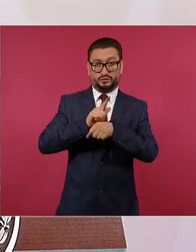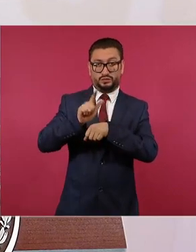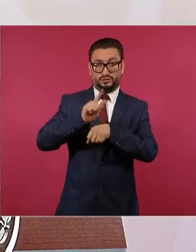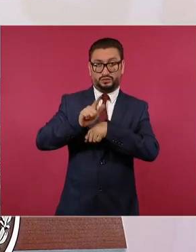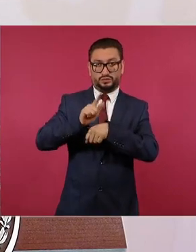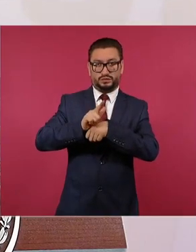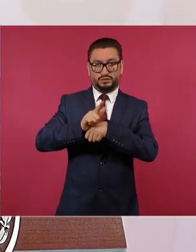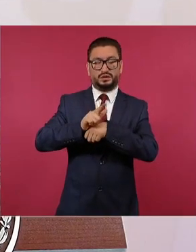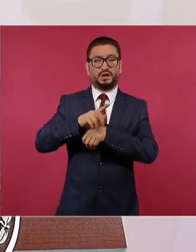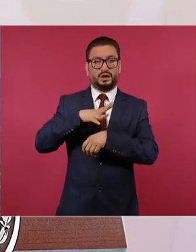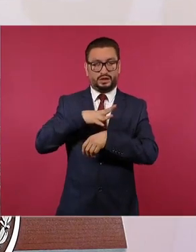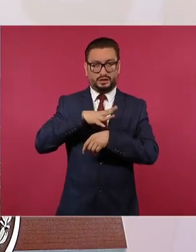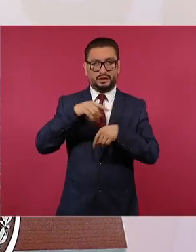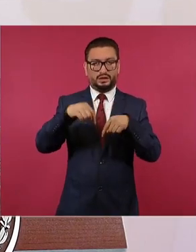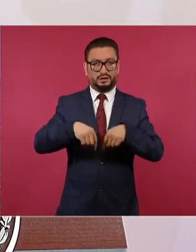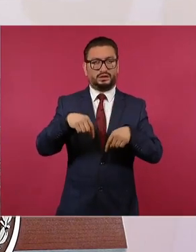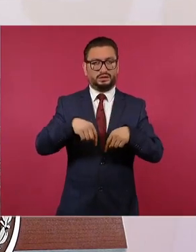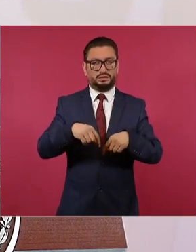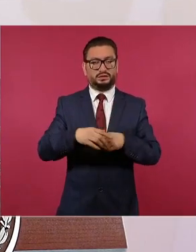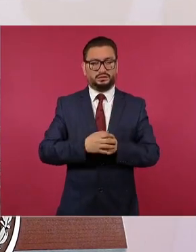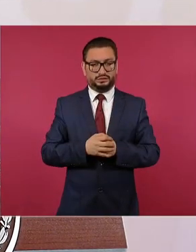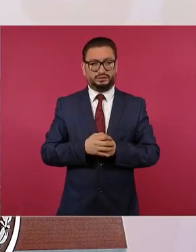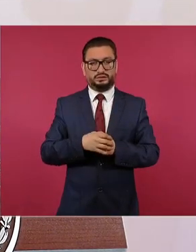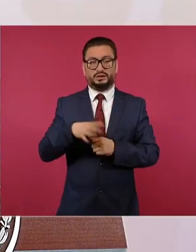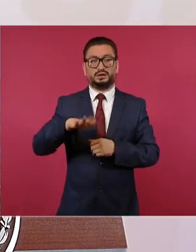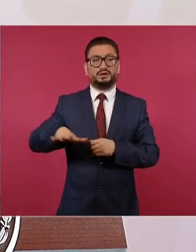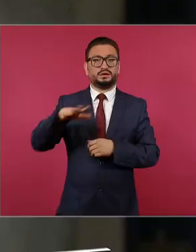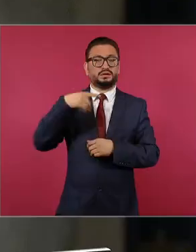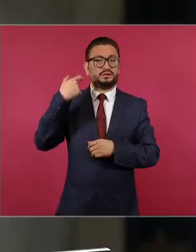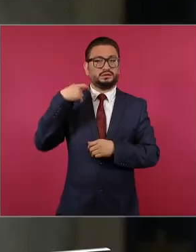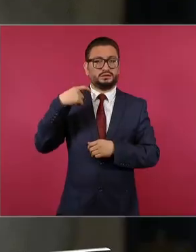guatemaltecos trabajando en Quintana Roo.